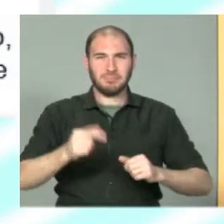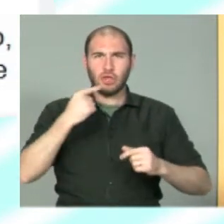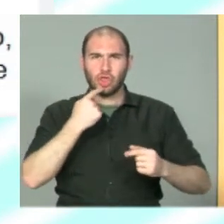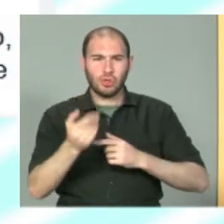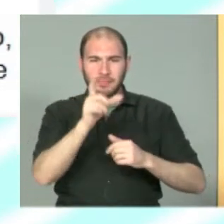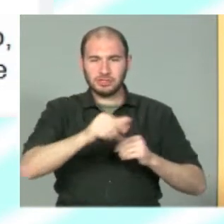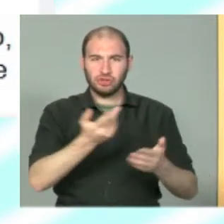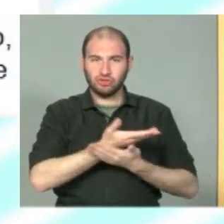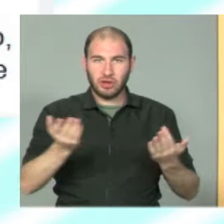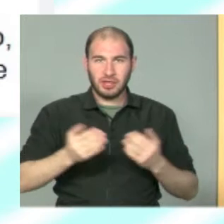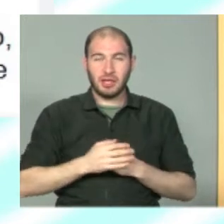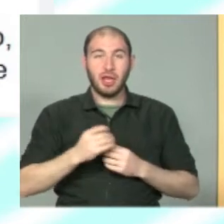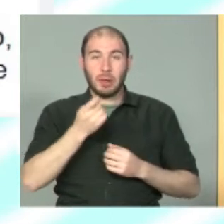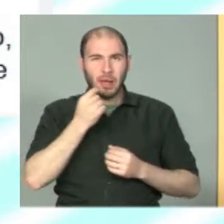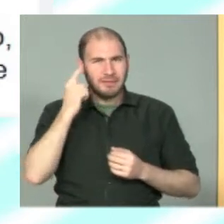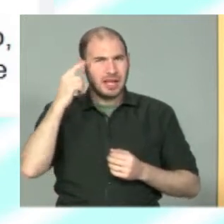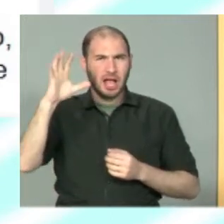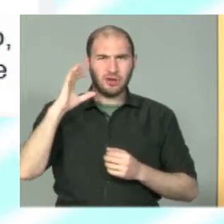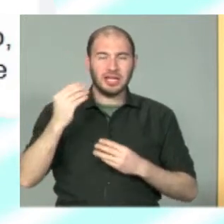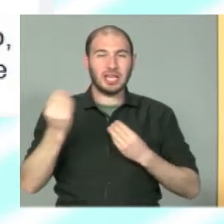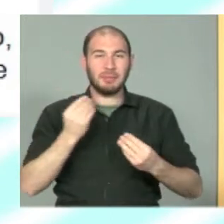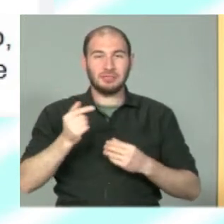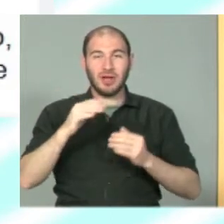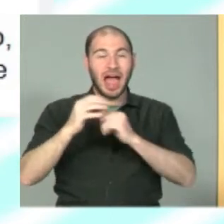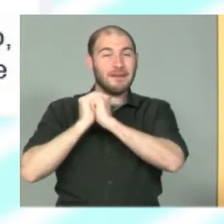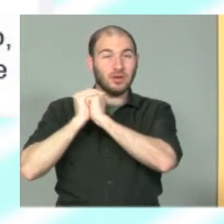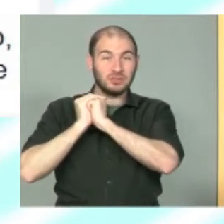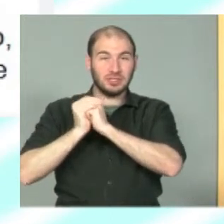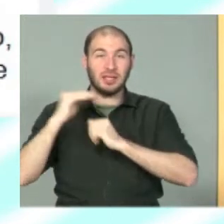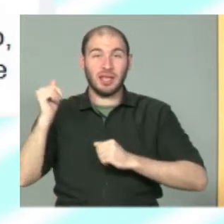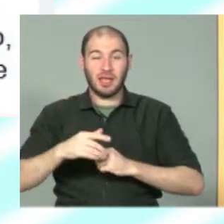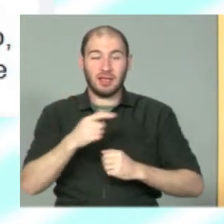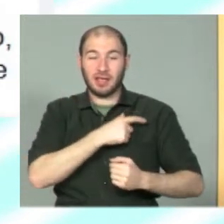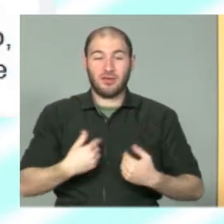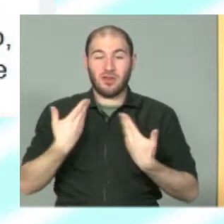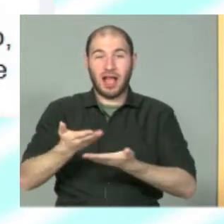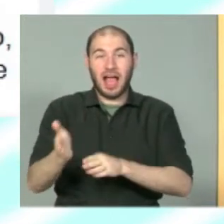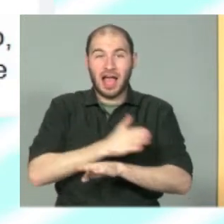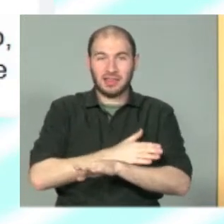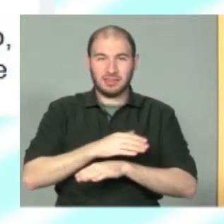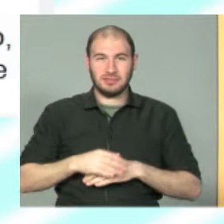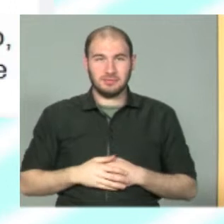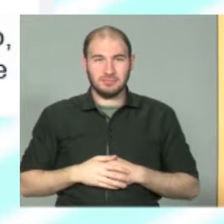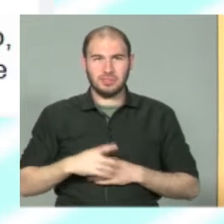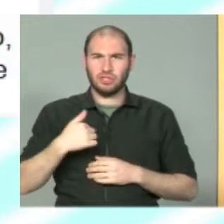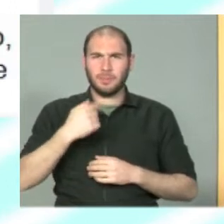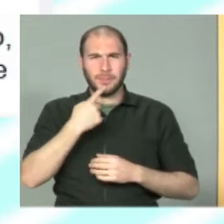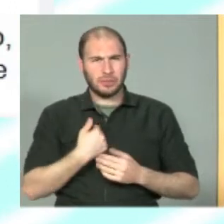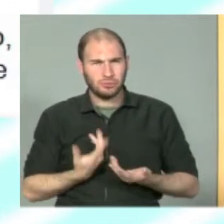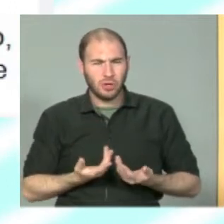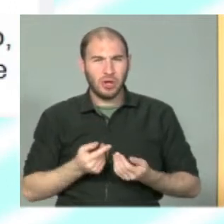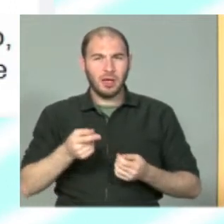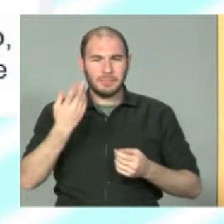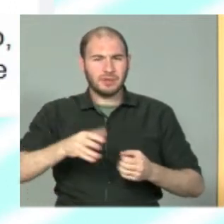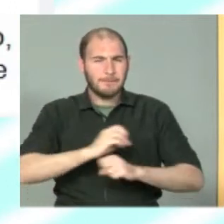en la población. Si no, habría que recordar lo que le pasó a Alfonsín, que tuvo que entregar el mandato antes de tiempo. Me pregunto, ¿quiénes serán las